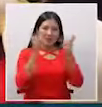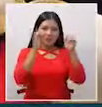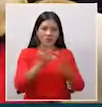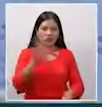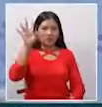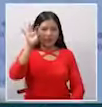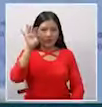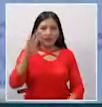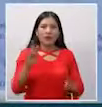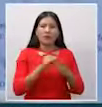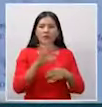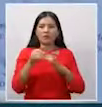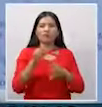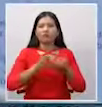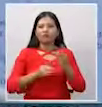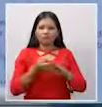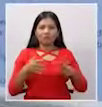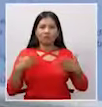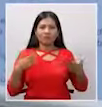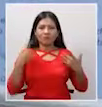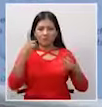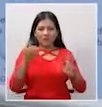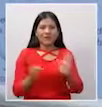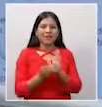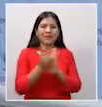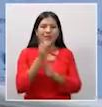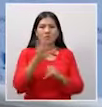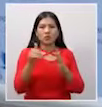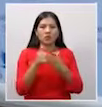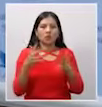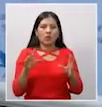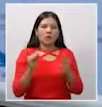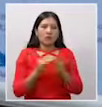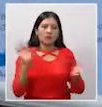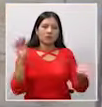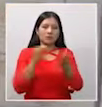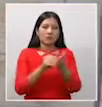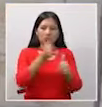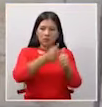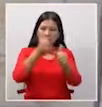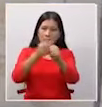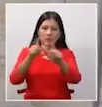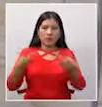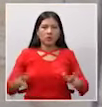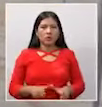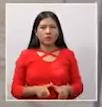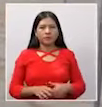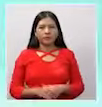andaluz recibirá esa fecha con regocijo por el desarrollo que ya se hace palpable en cada rincón.